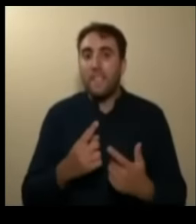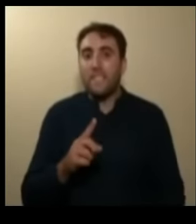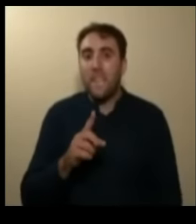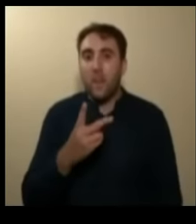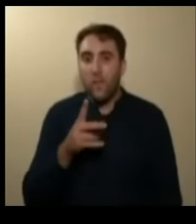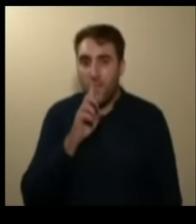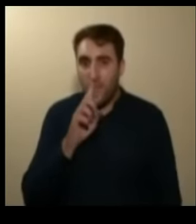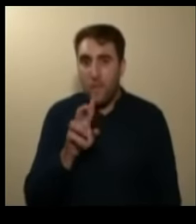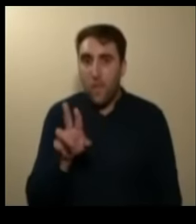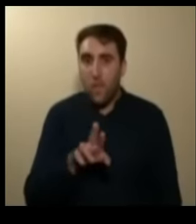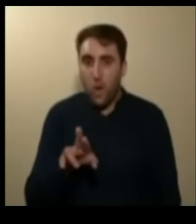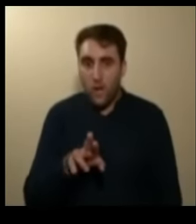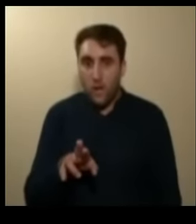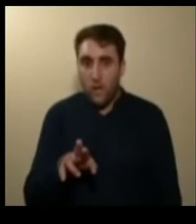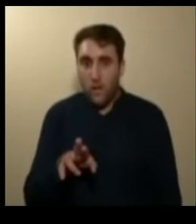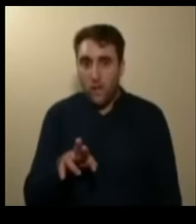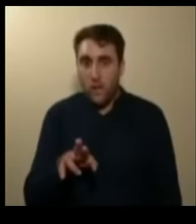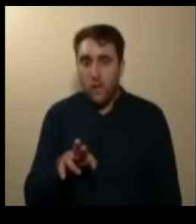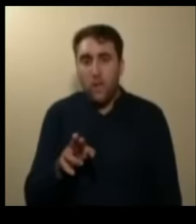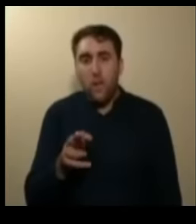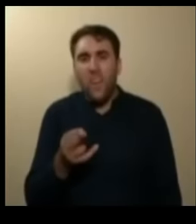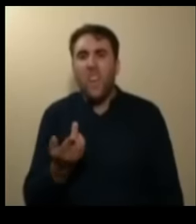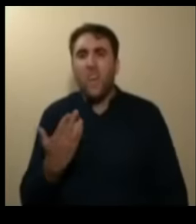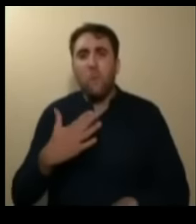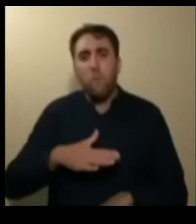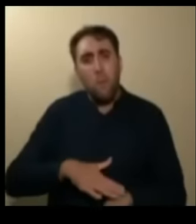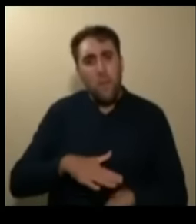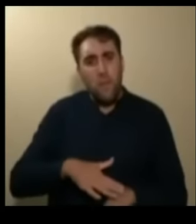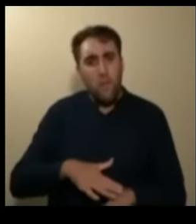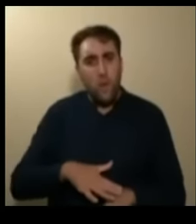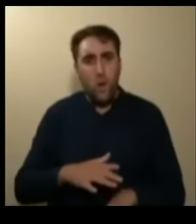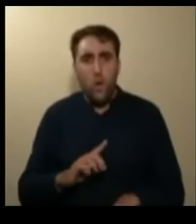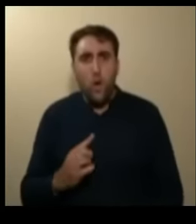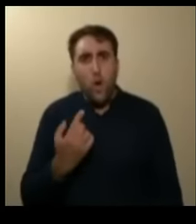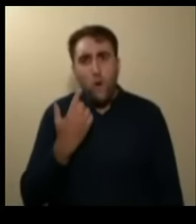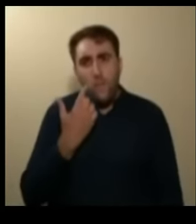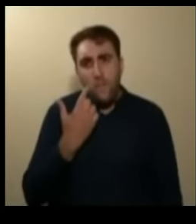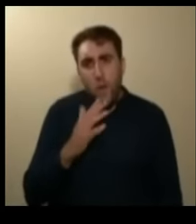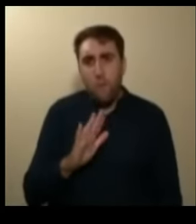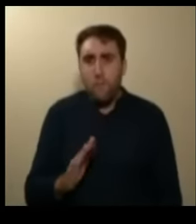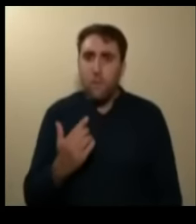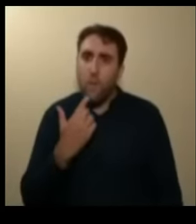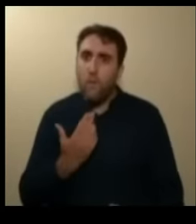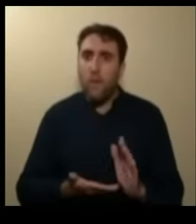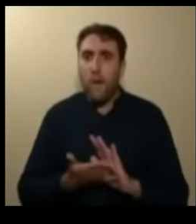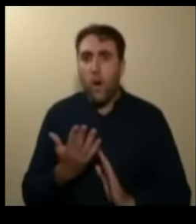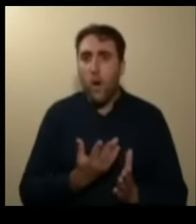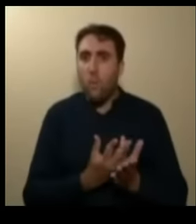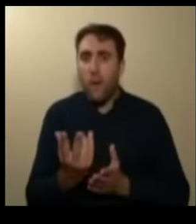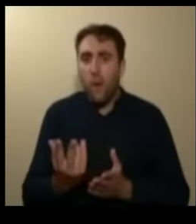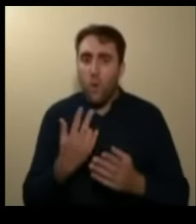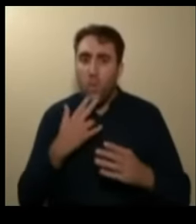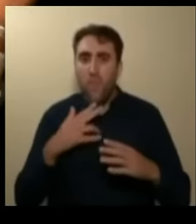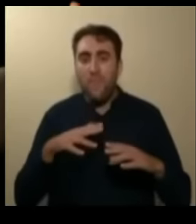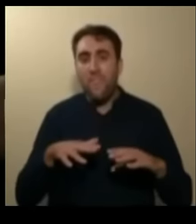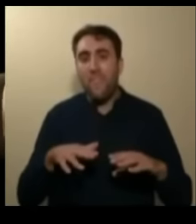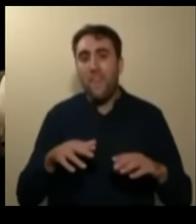$120.000. ¿Quién o en qué momento alguien no vivió que fue a comprar un tractor viejo y tuvo que ir a